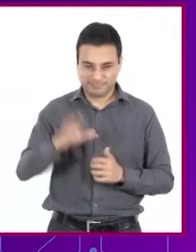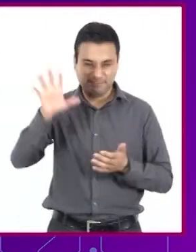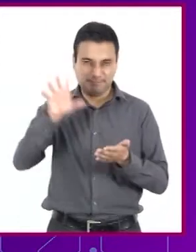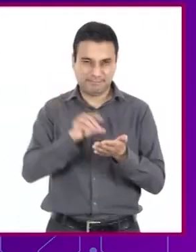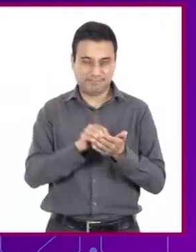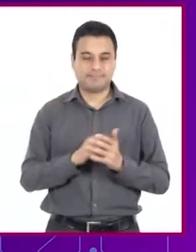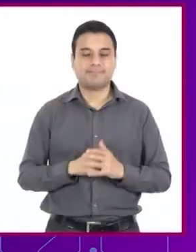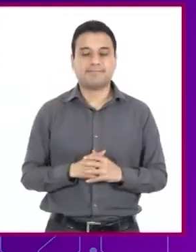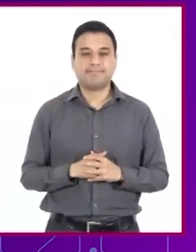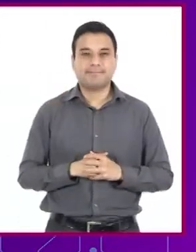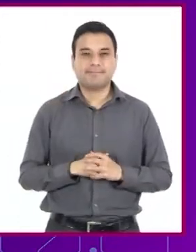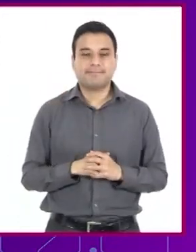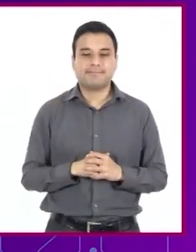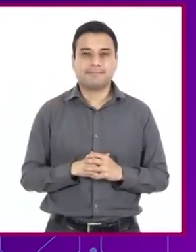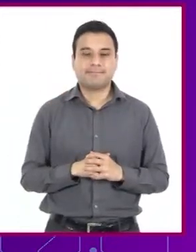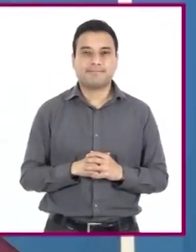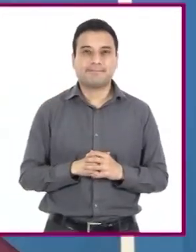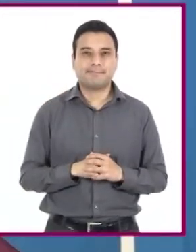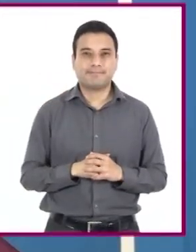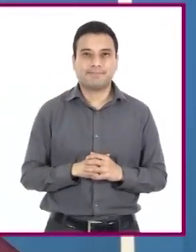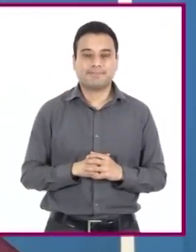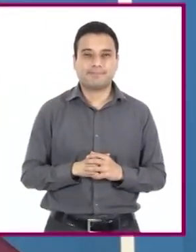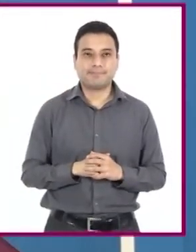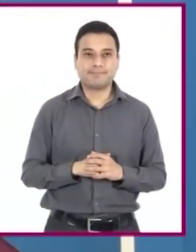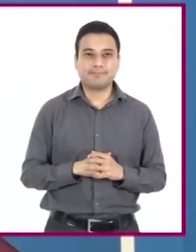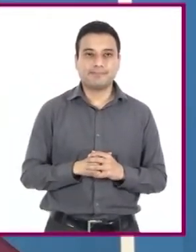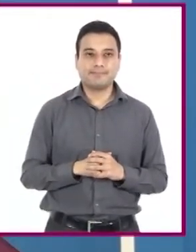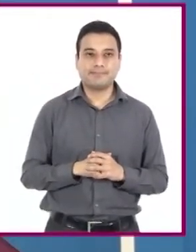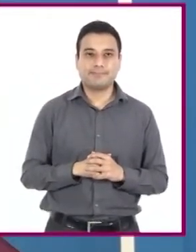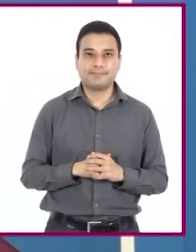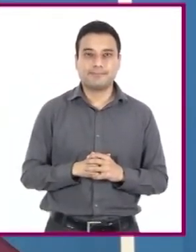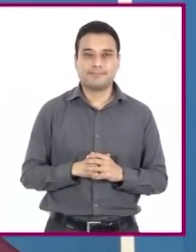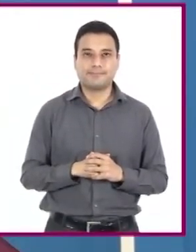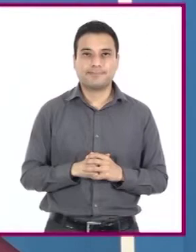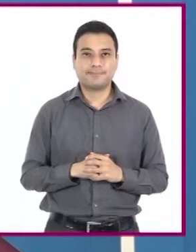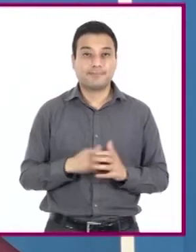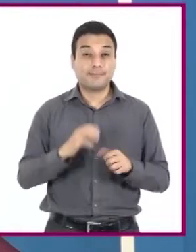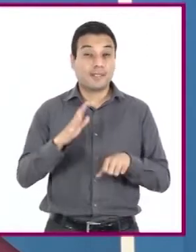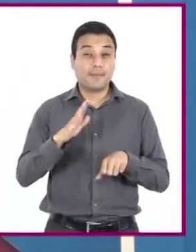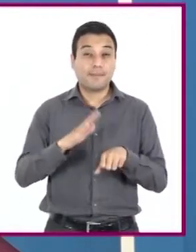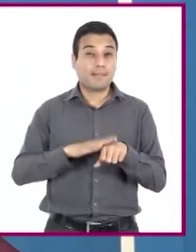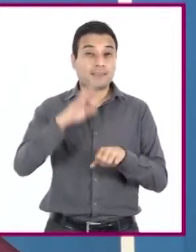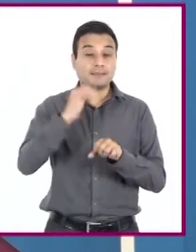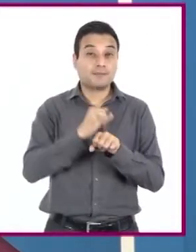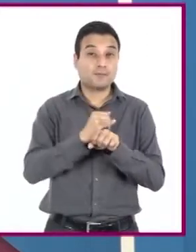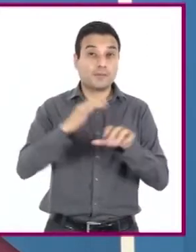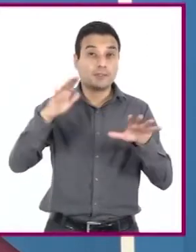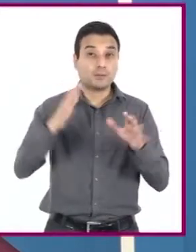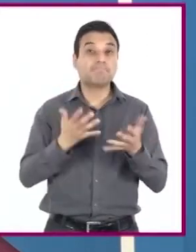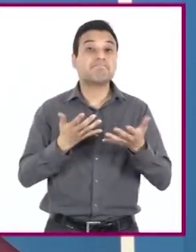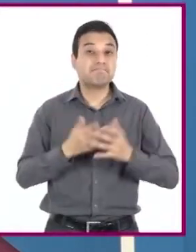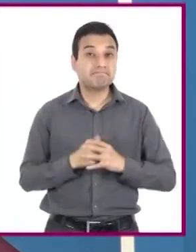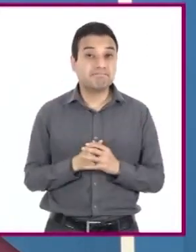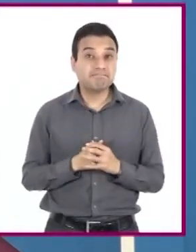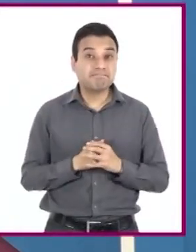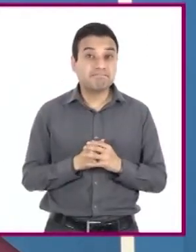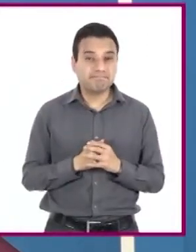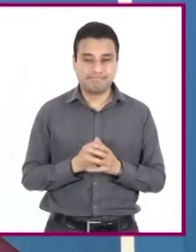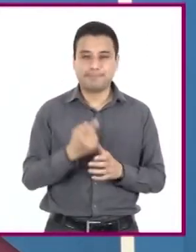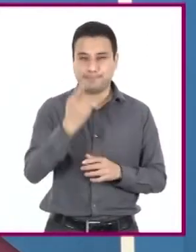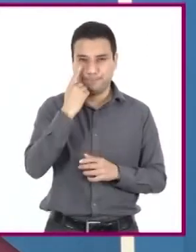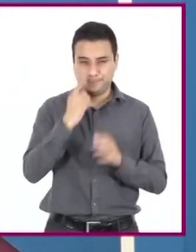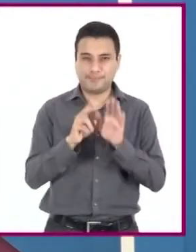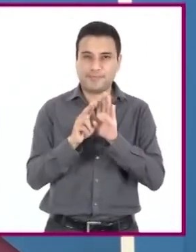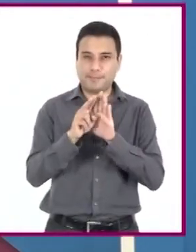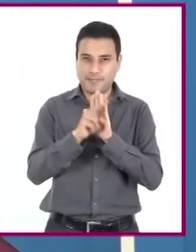que aparece en la pantalla. Para contar con más información al respecto, les invito a ver y escuchar